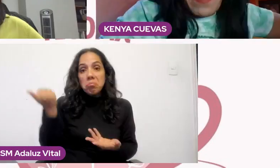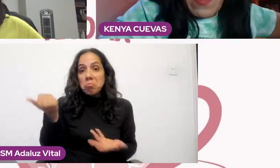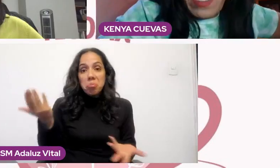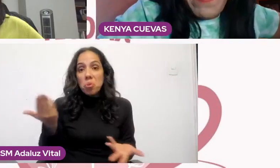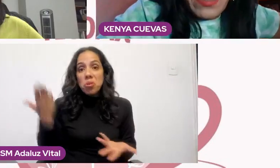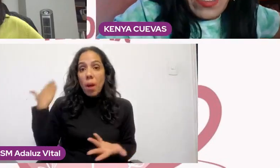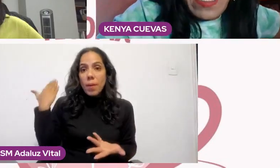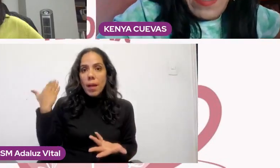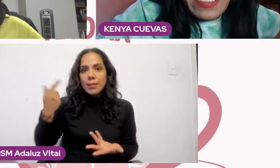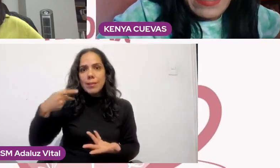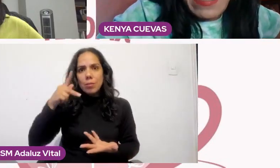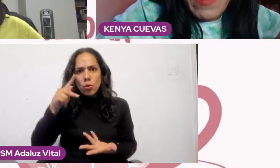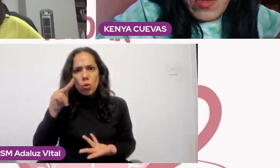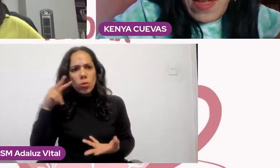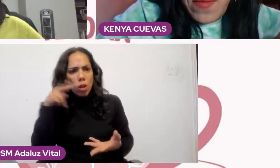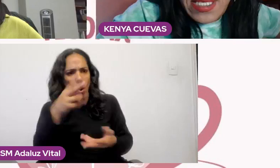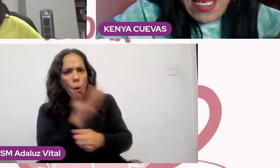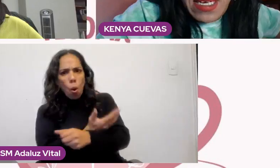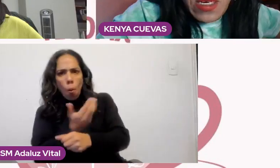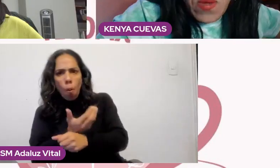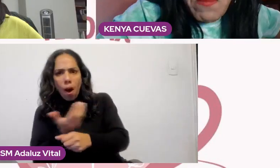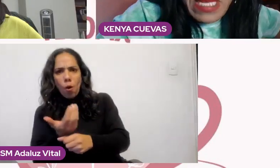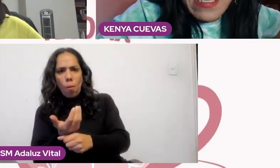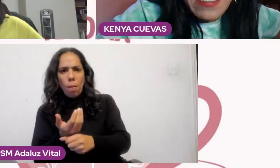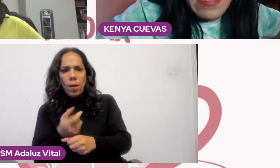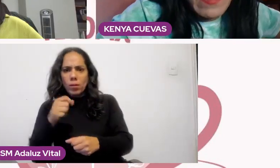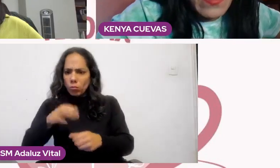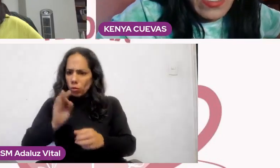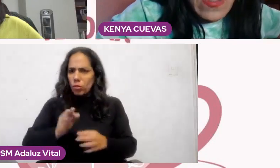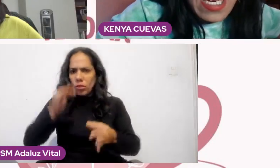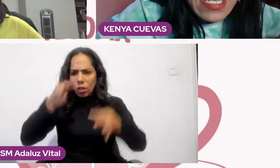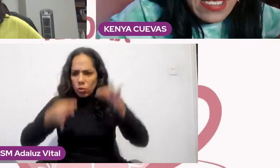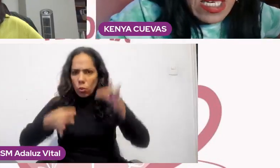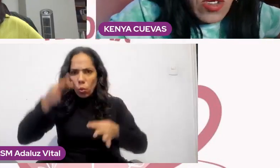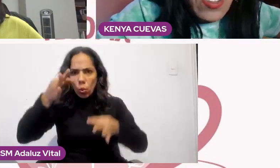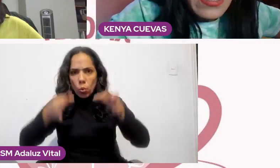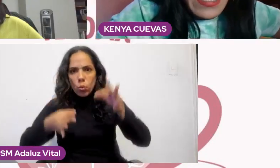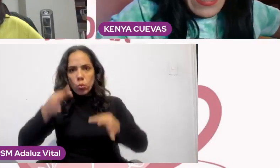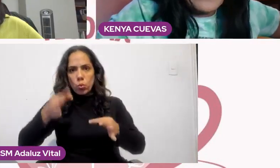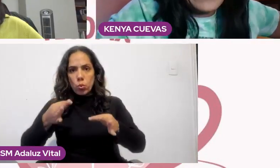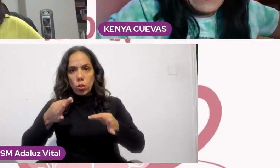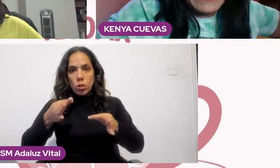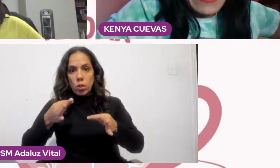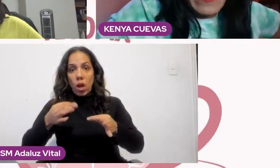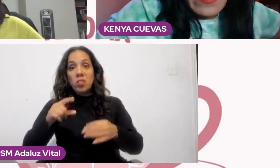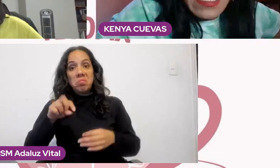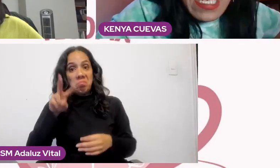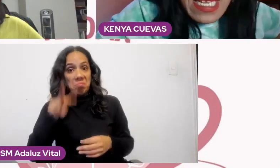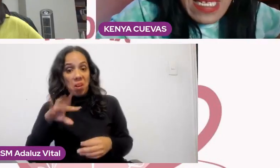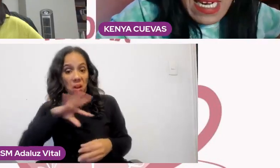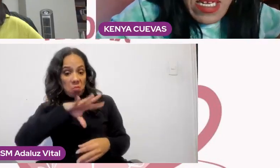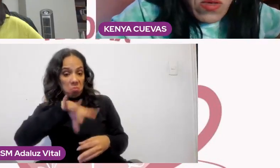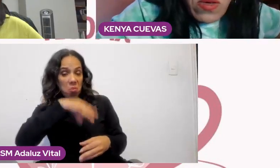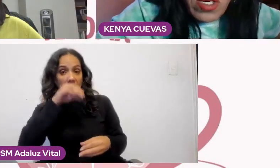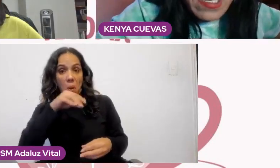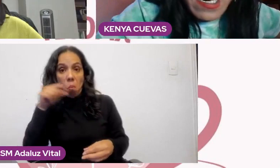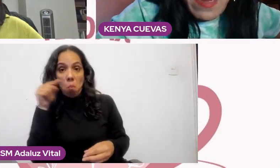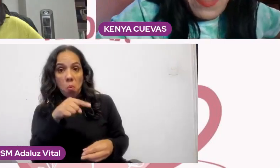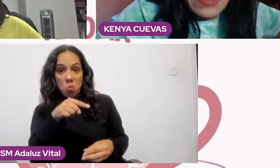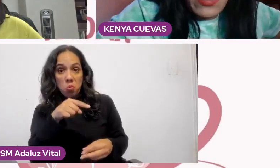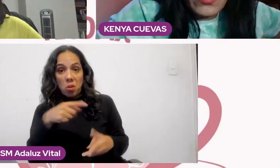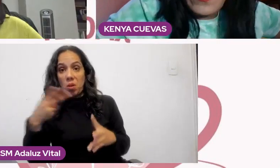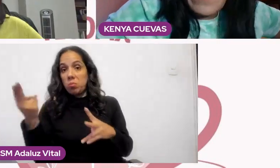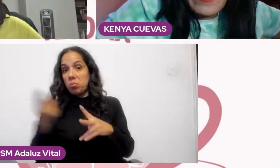caso de Paola, pues todavía tenemos una ficha de recompensa, estamos buscando al asesino, a pesar de que a los 15 días elegir un orden